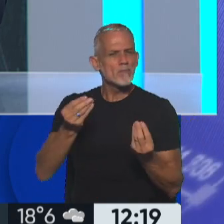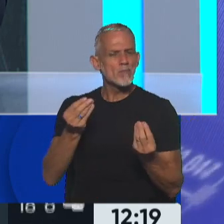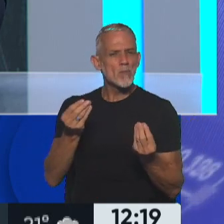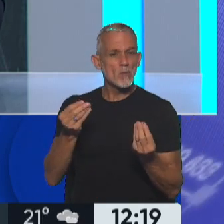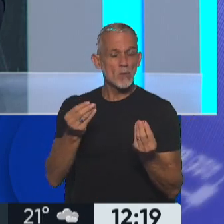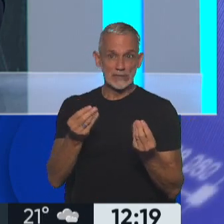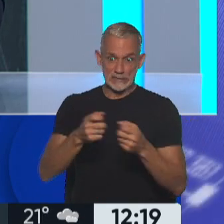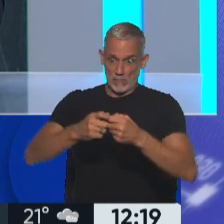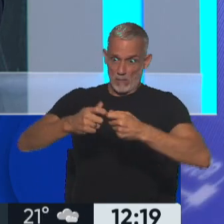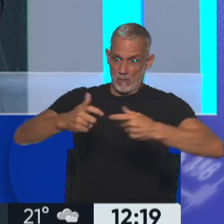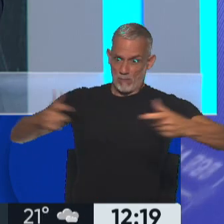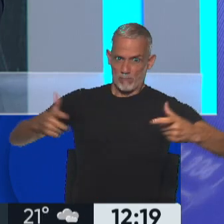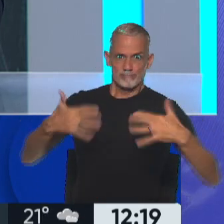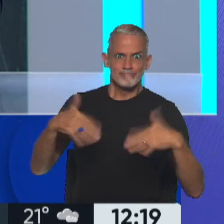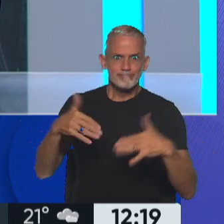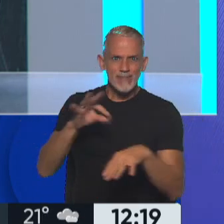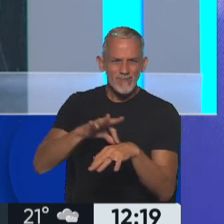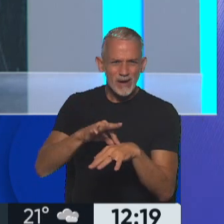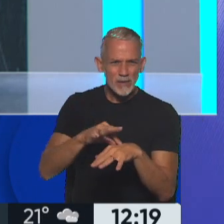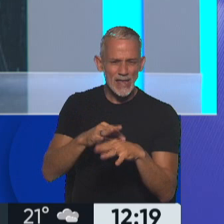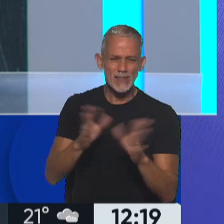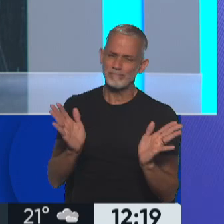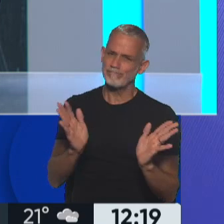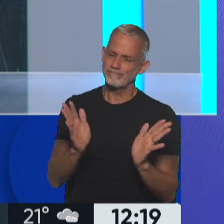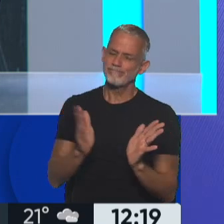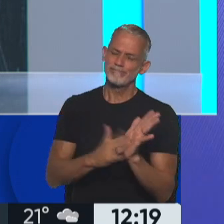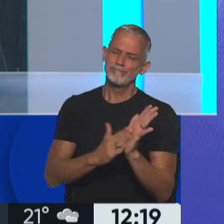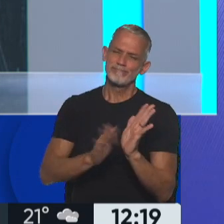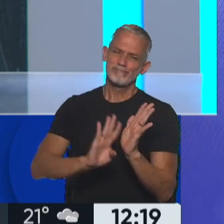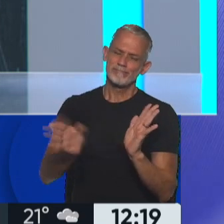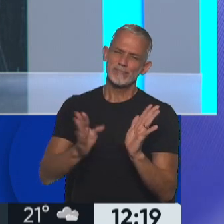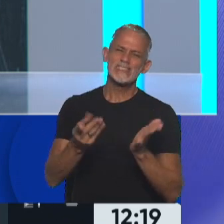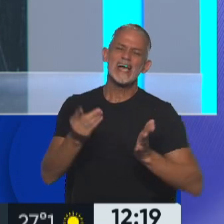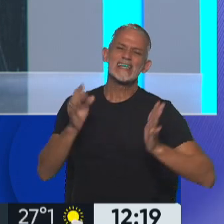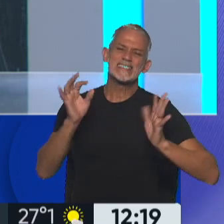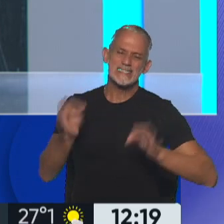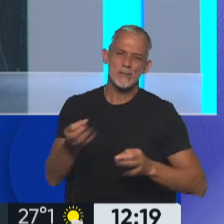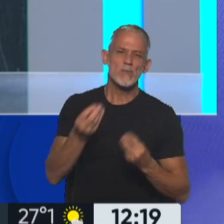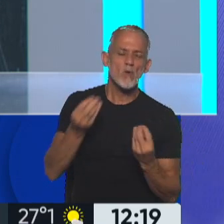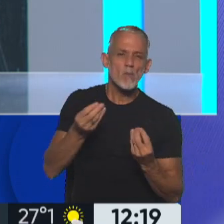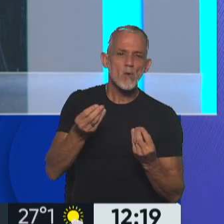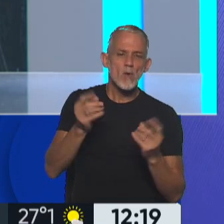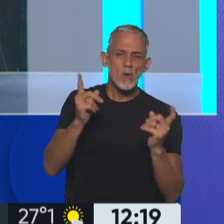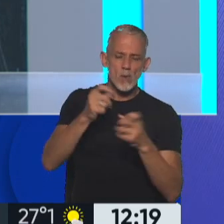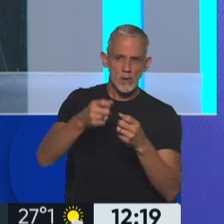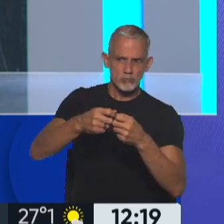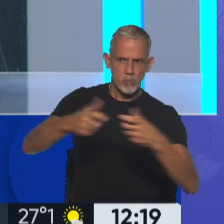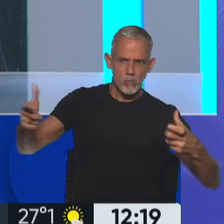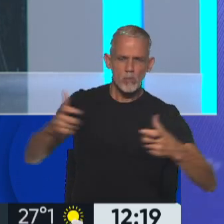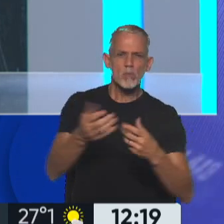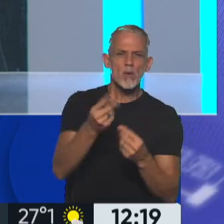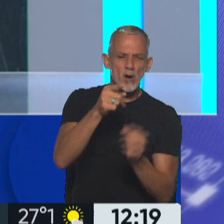estos niveles de enfermedad, esto nos está dando una prueba, una idea de la magnitud del problema que tenemos con el